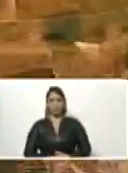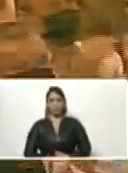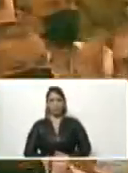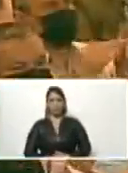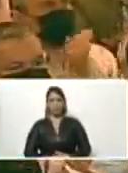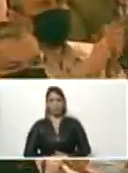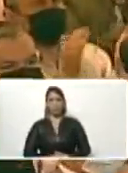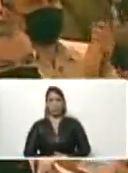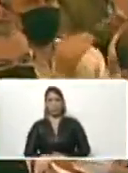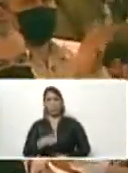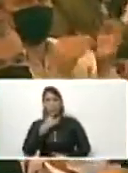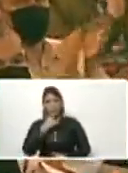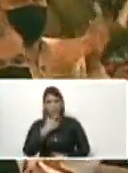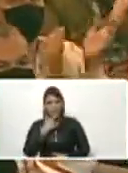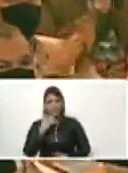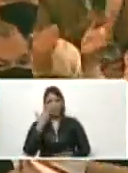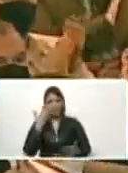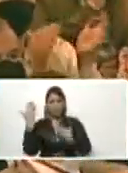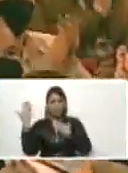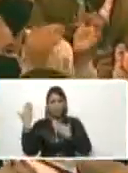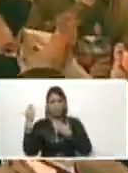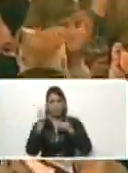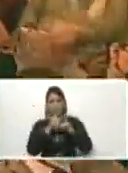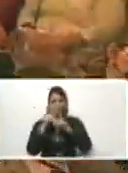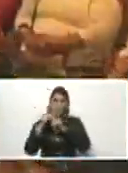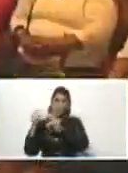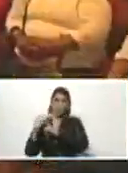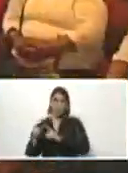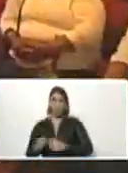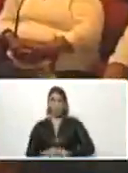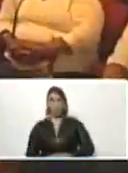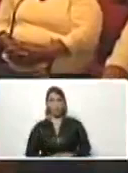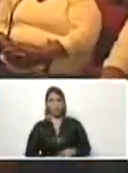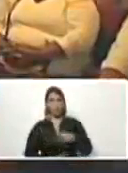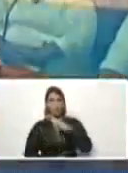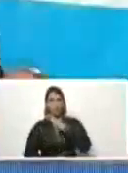Muy hermoso el manifiesto